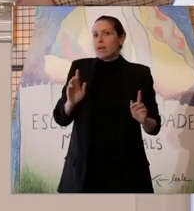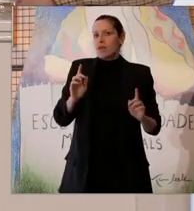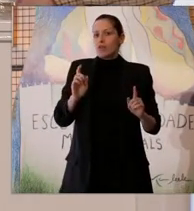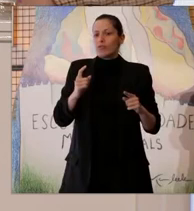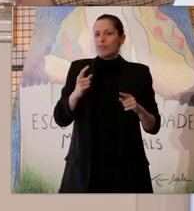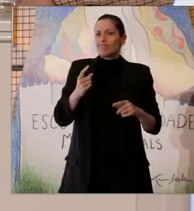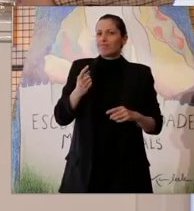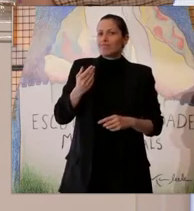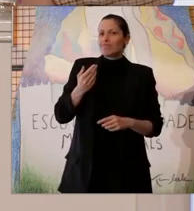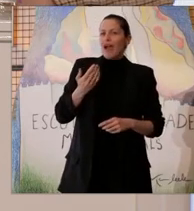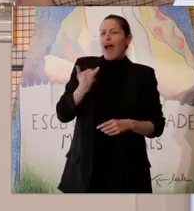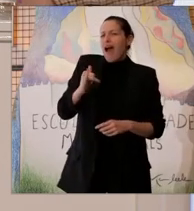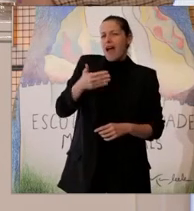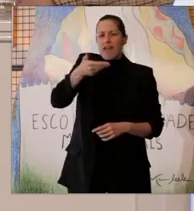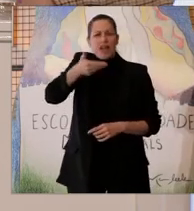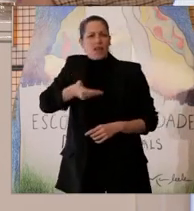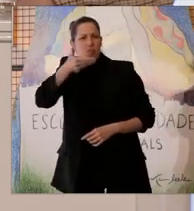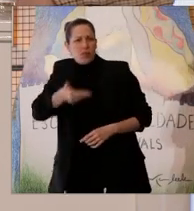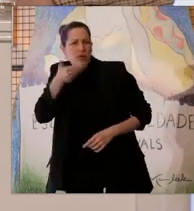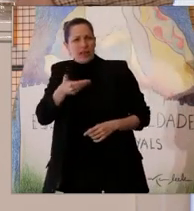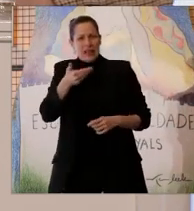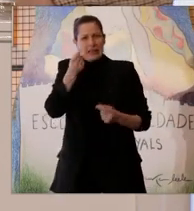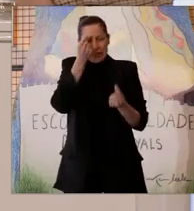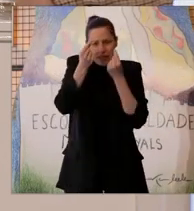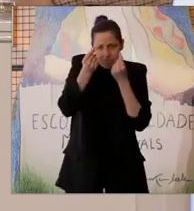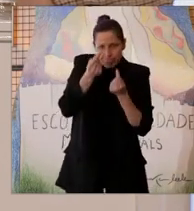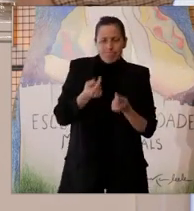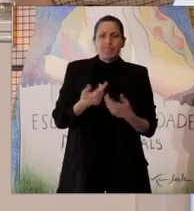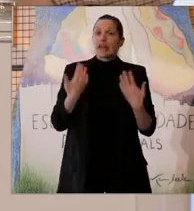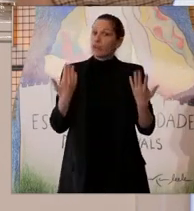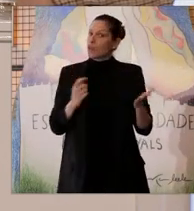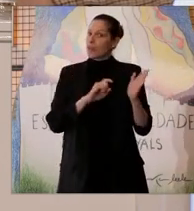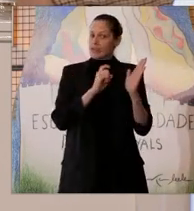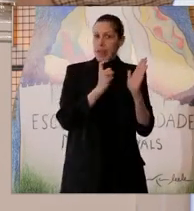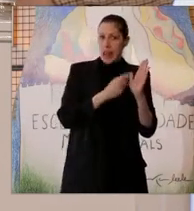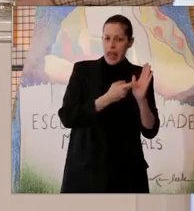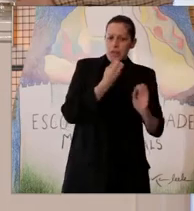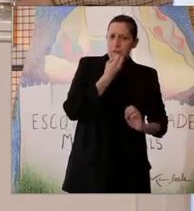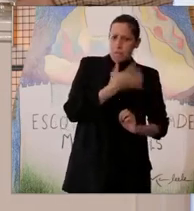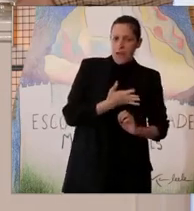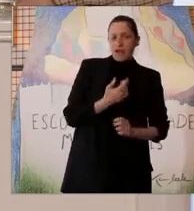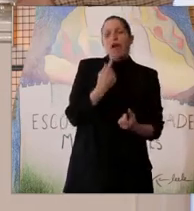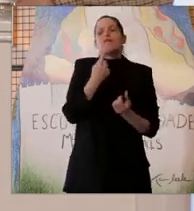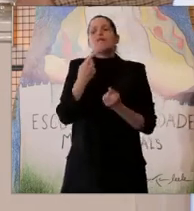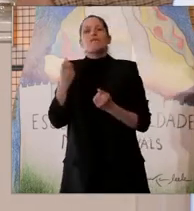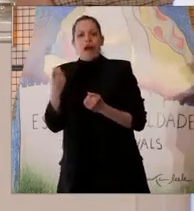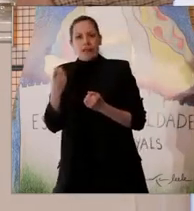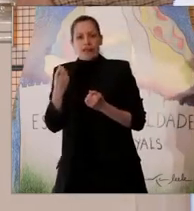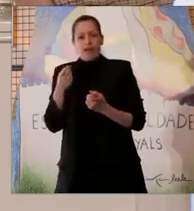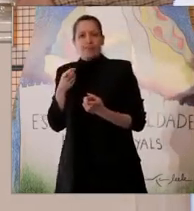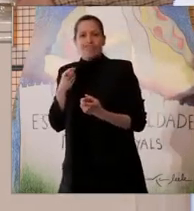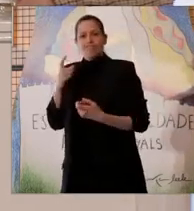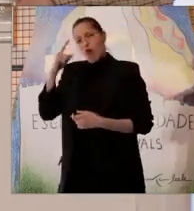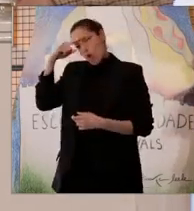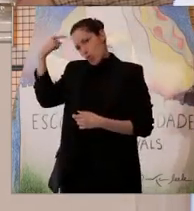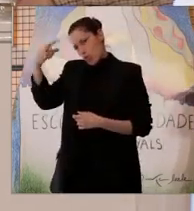son fundamentales entonces Más allá de las leyes necesitamos dar la batalla cultural y creo que esa es la